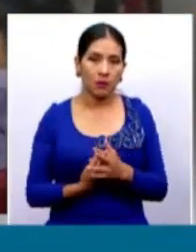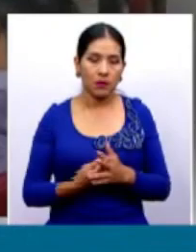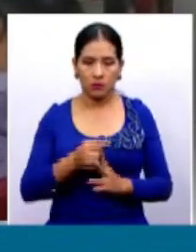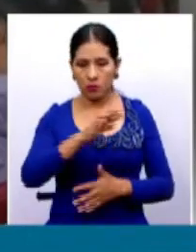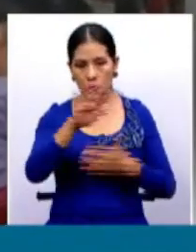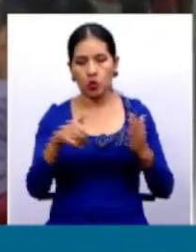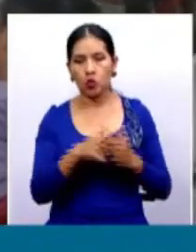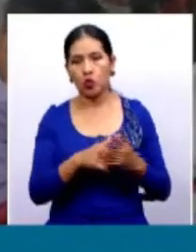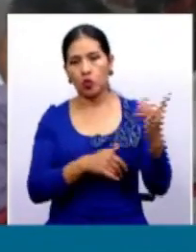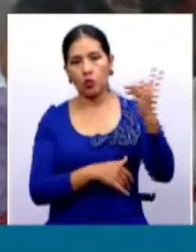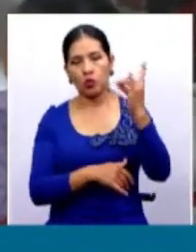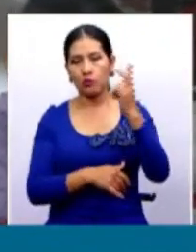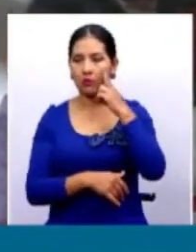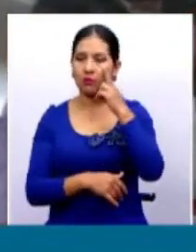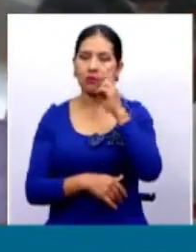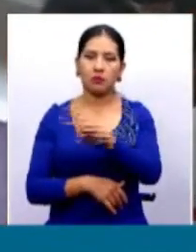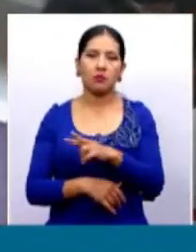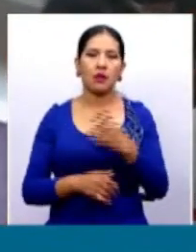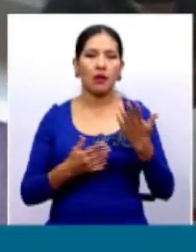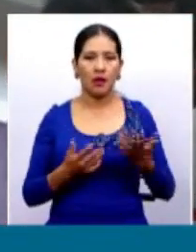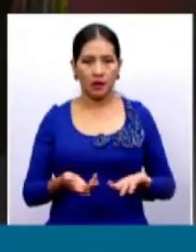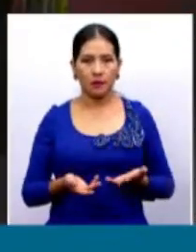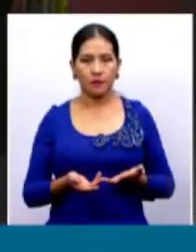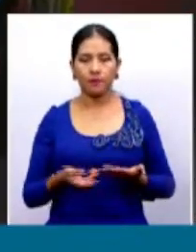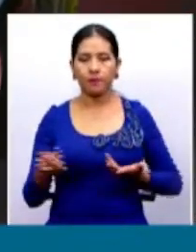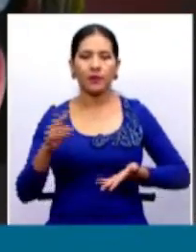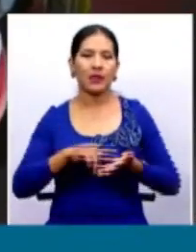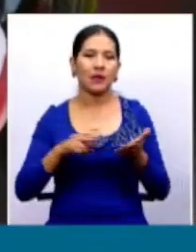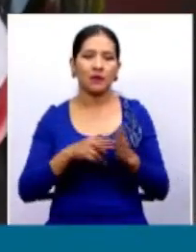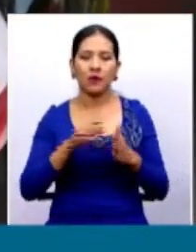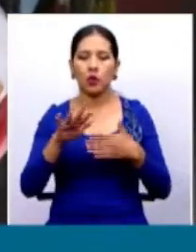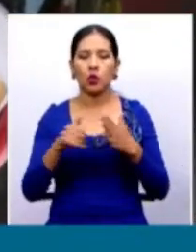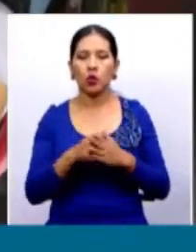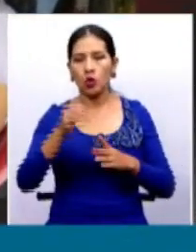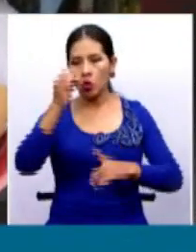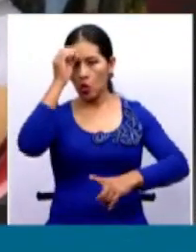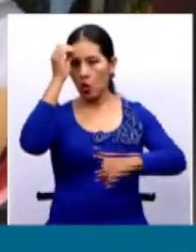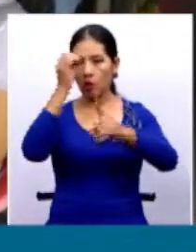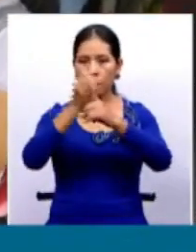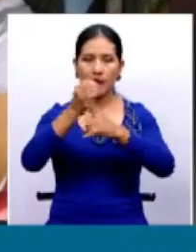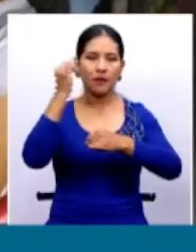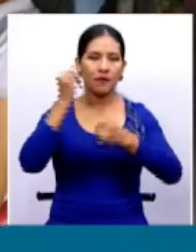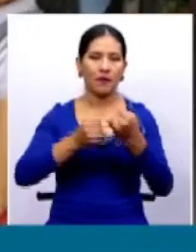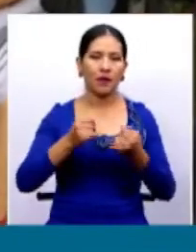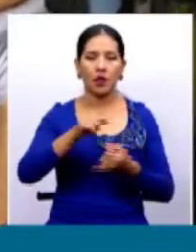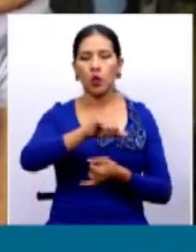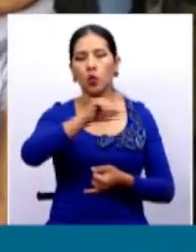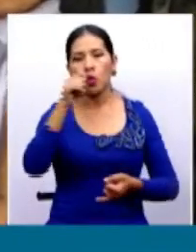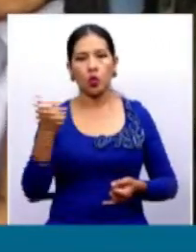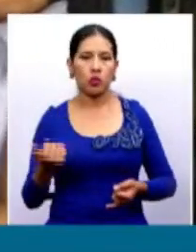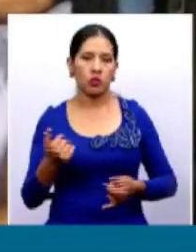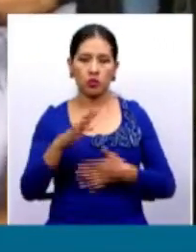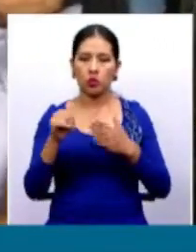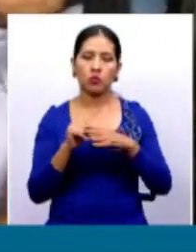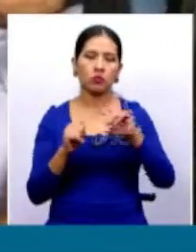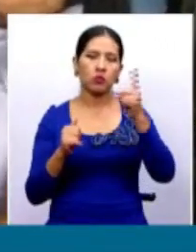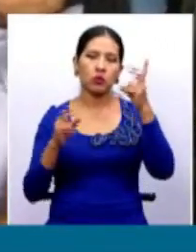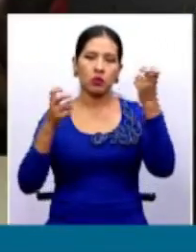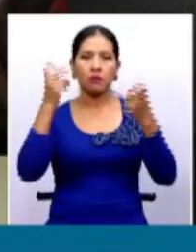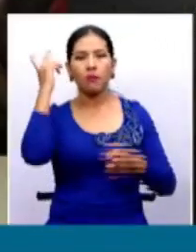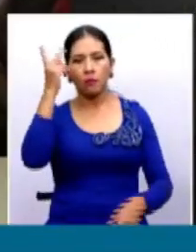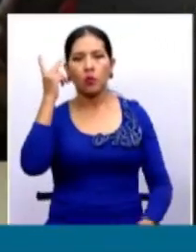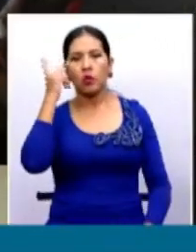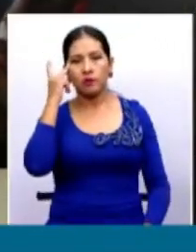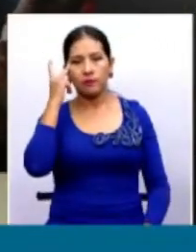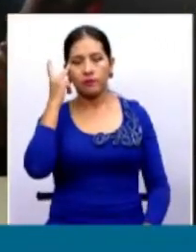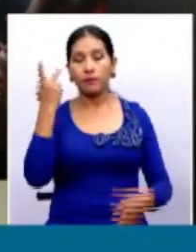ve Eso significa de que están con otros fines son fines eminentemente políticos Lamentablemente